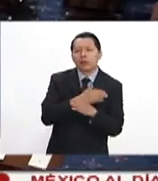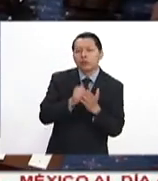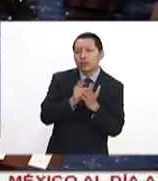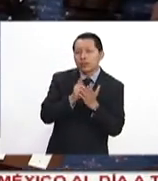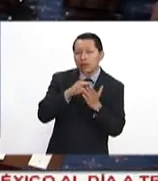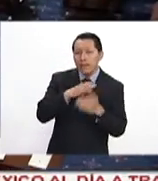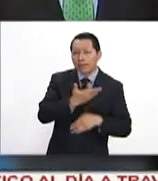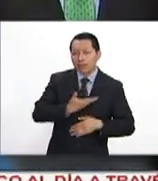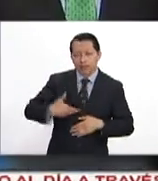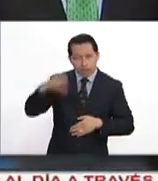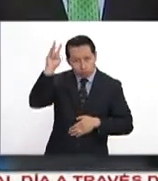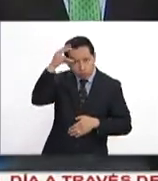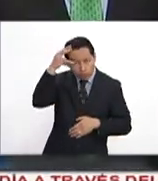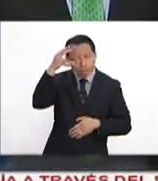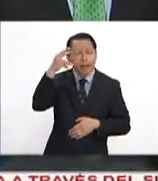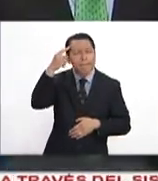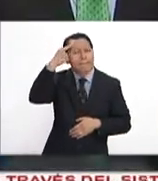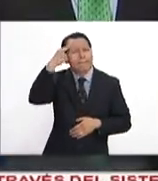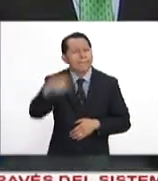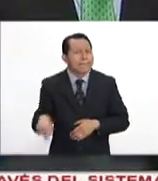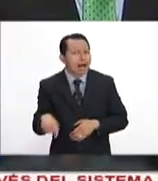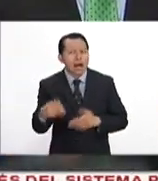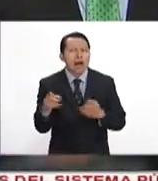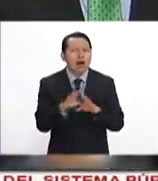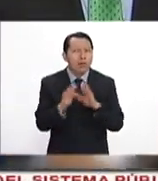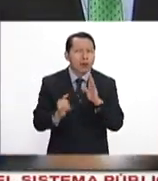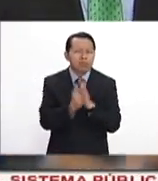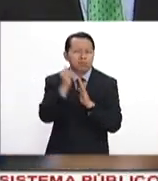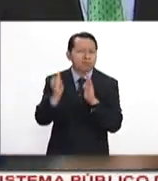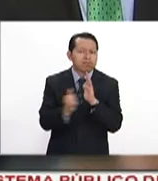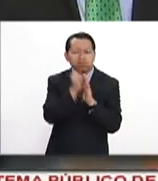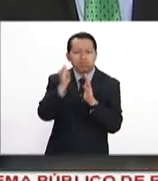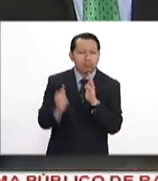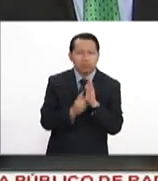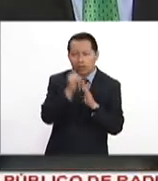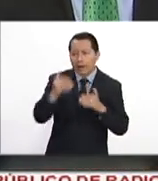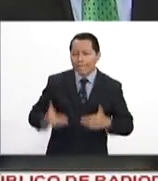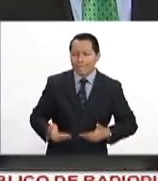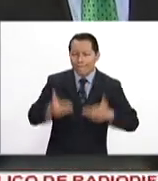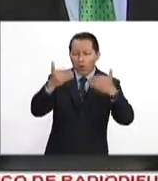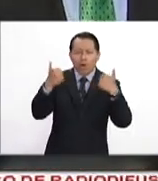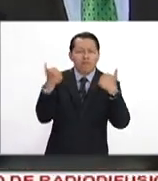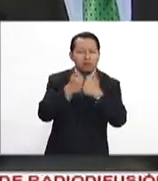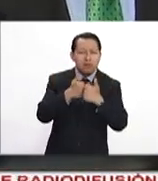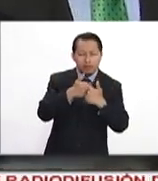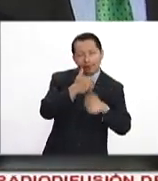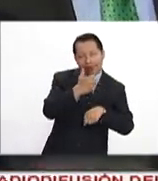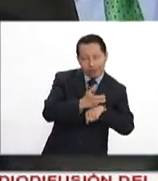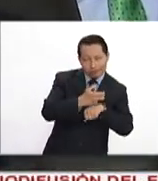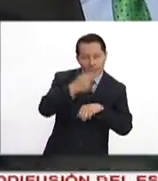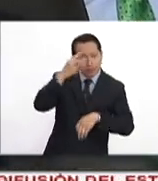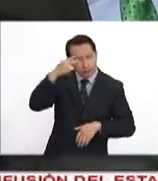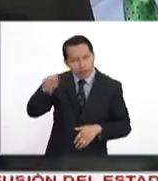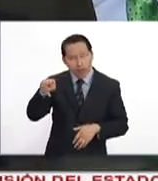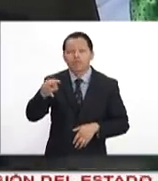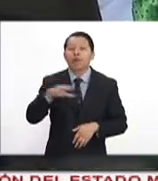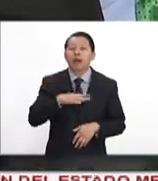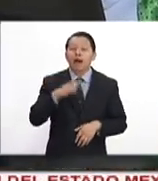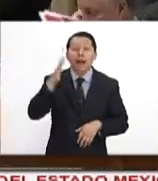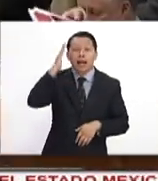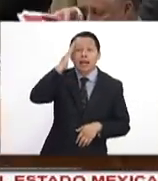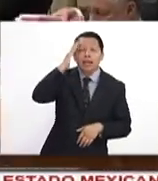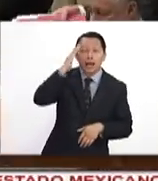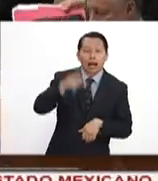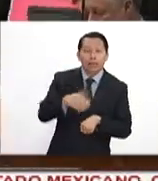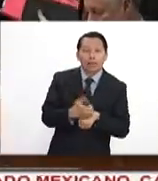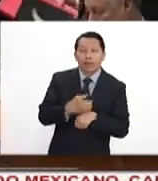por el presidente Donald Trump para comenzar la construcción del muro fronterizo entre Estados Unidos y nuestro país. Los líderes